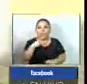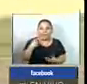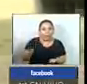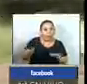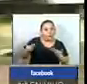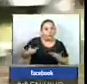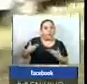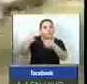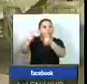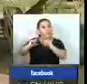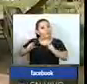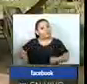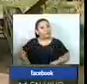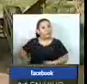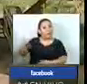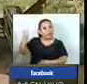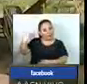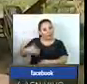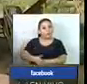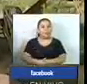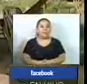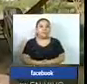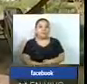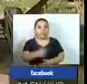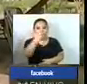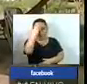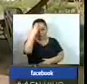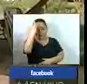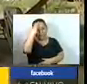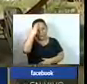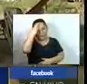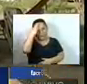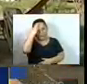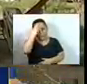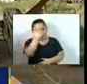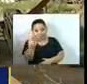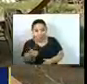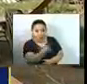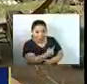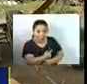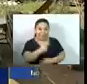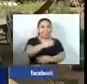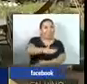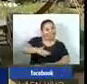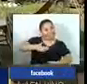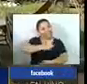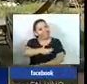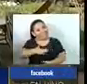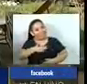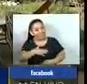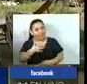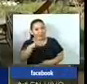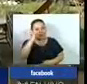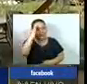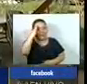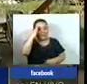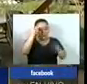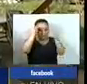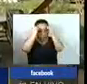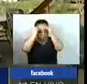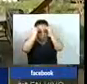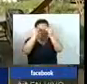ofrecido por el gobierno sabemos de que la gente quiere divertirse sabemos que la gente quiere pasar esta psicosis